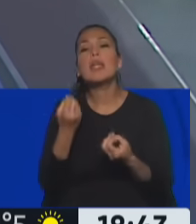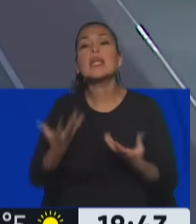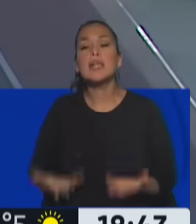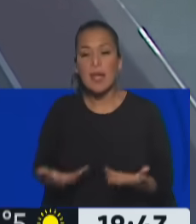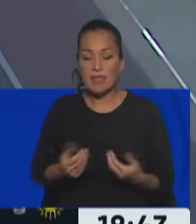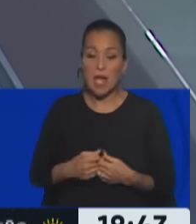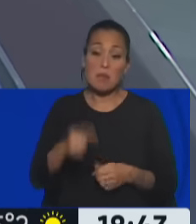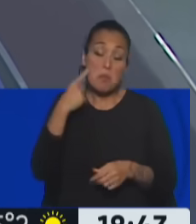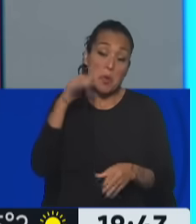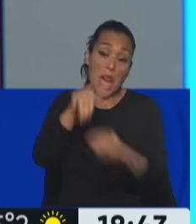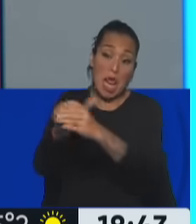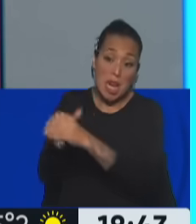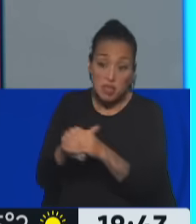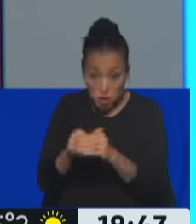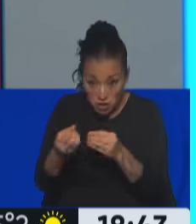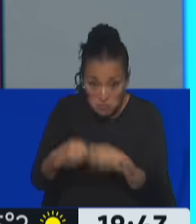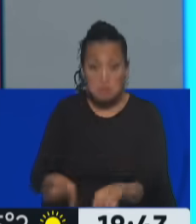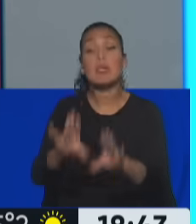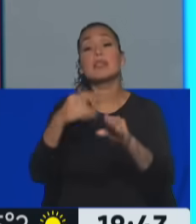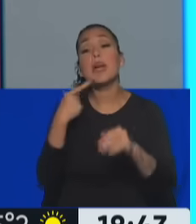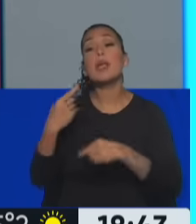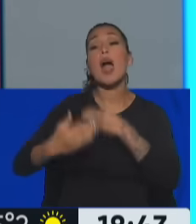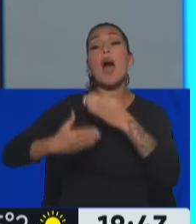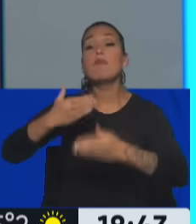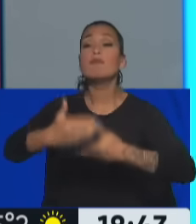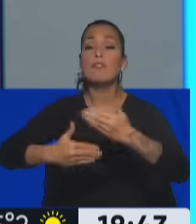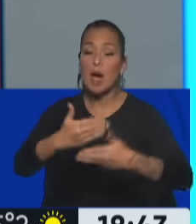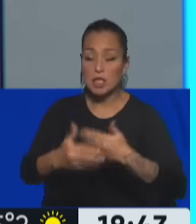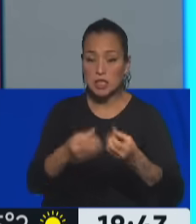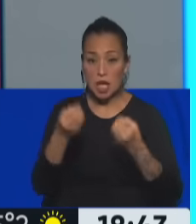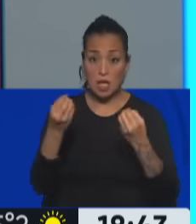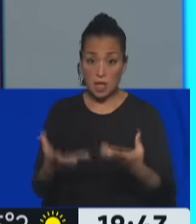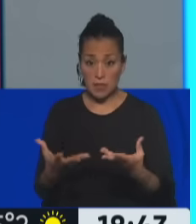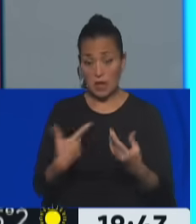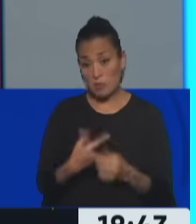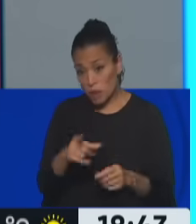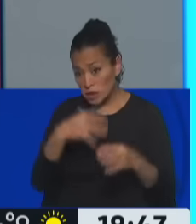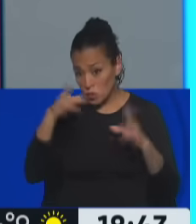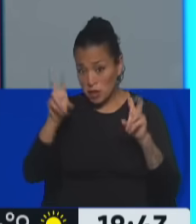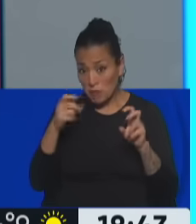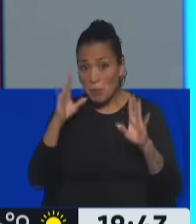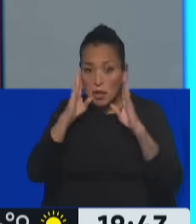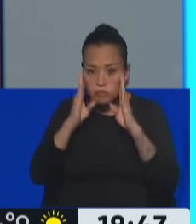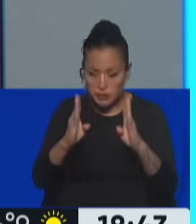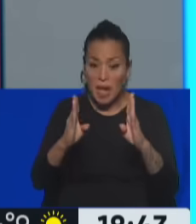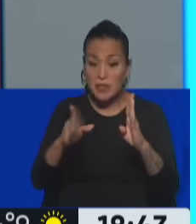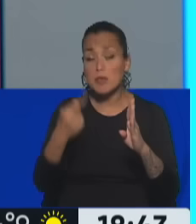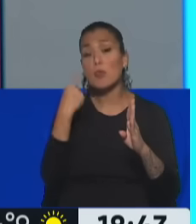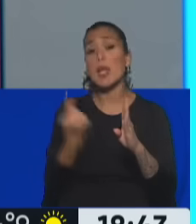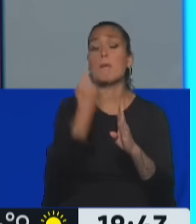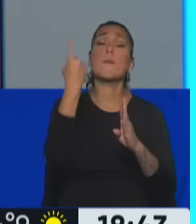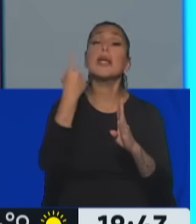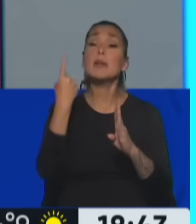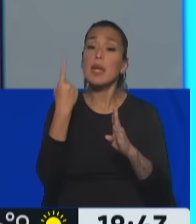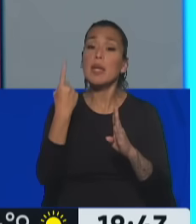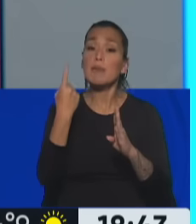con la elección. Vamos a ver cómo avanza en este sentido, porque lo decíamos, realmente es un caso para ver porque es inédito, porque si bien ahí mencionaban, de